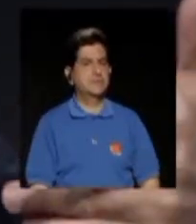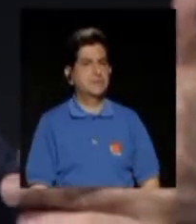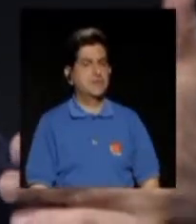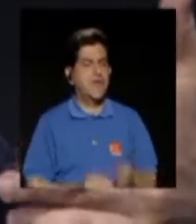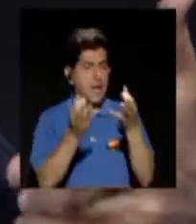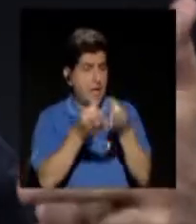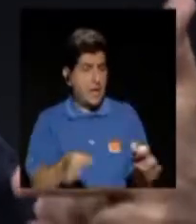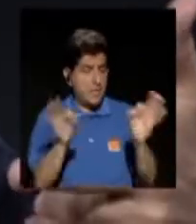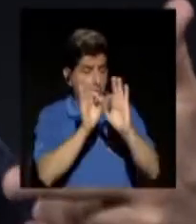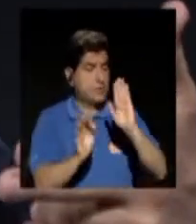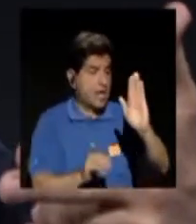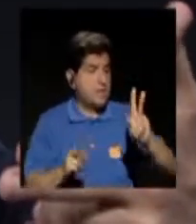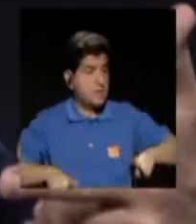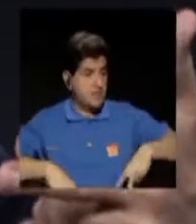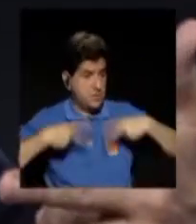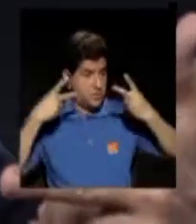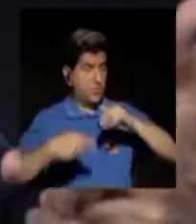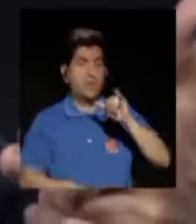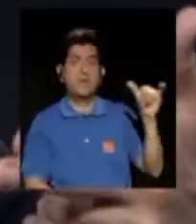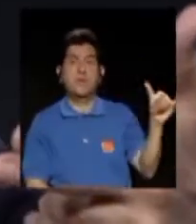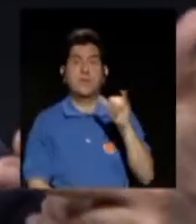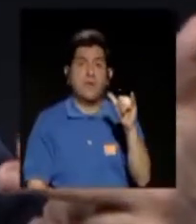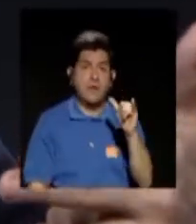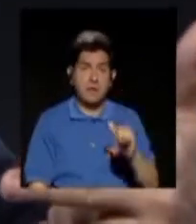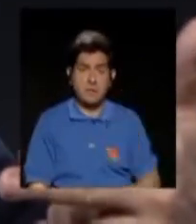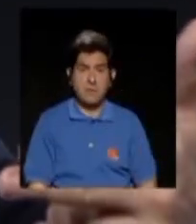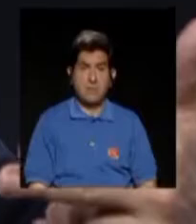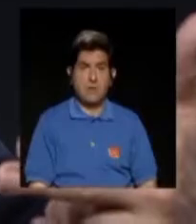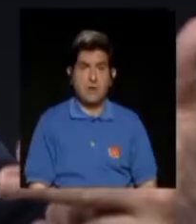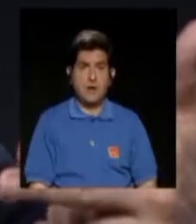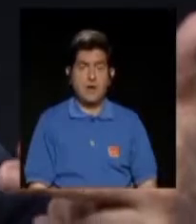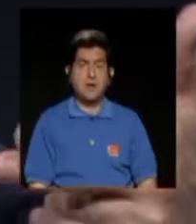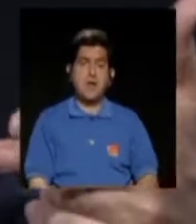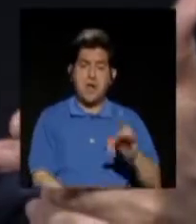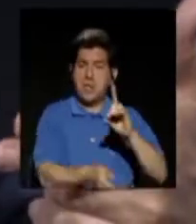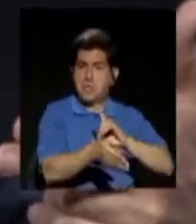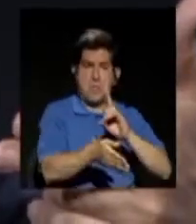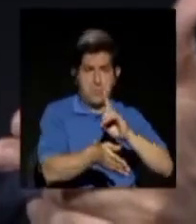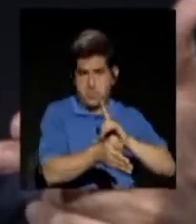en la vida de ellos, pero que también fue muy importante porque al igual que los médicos,